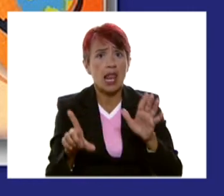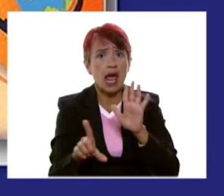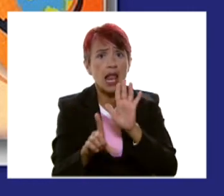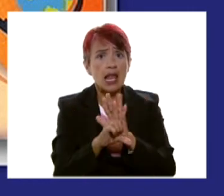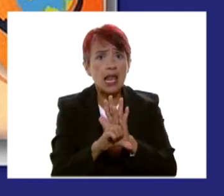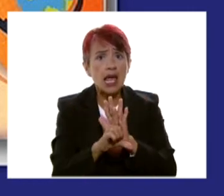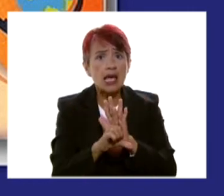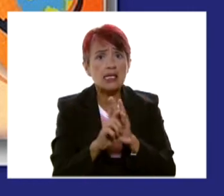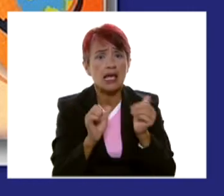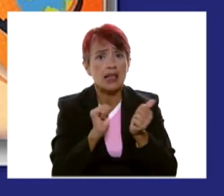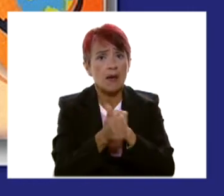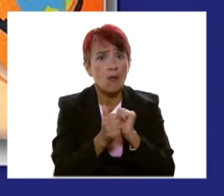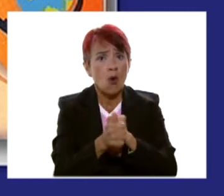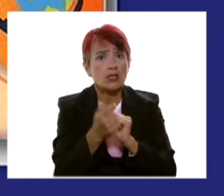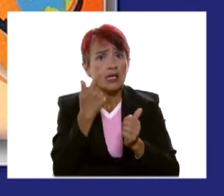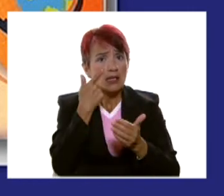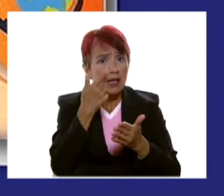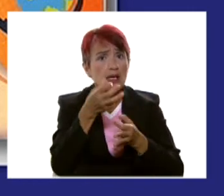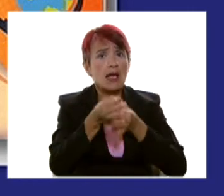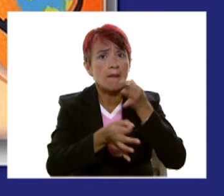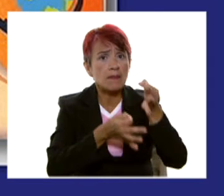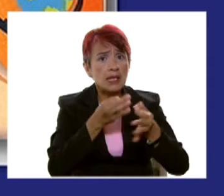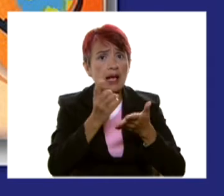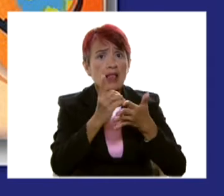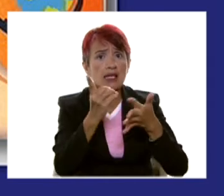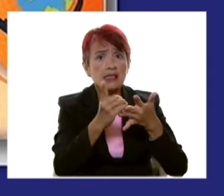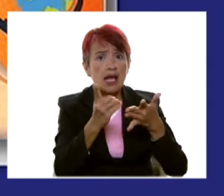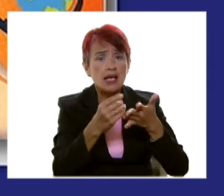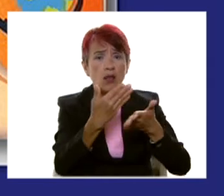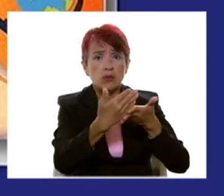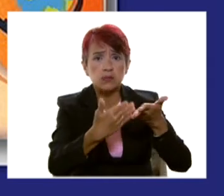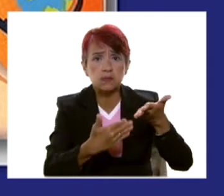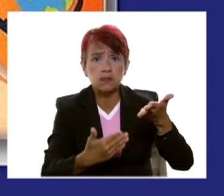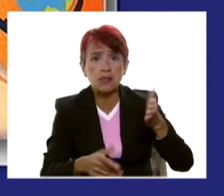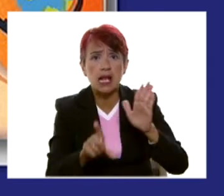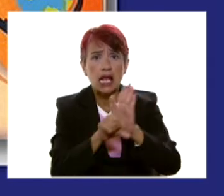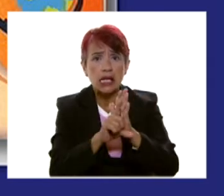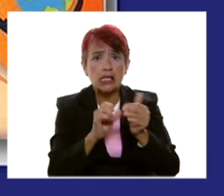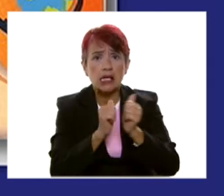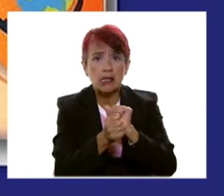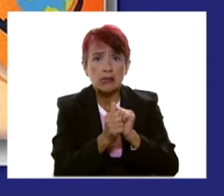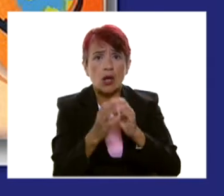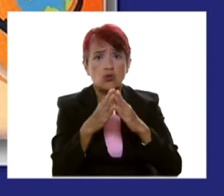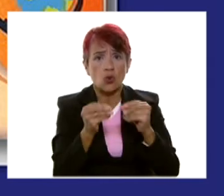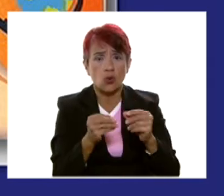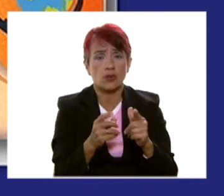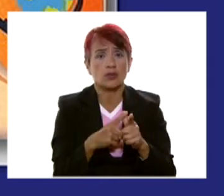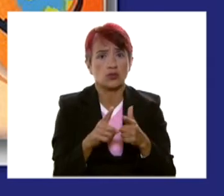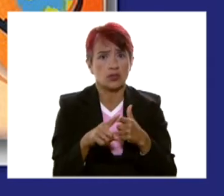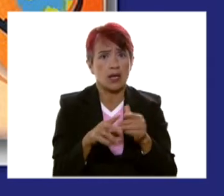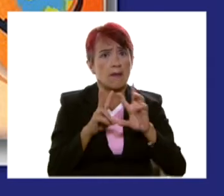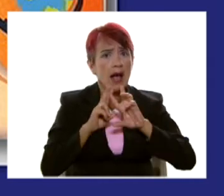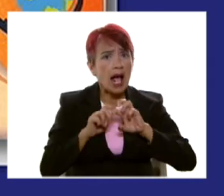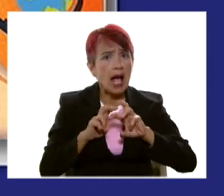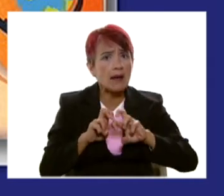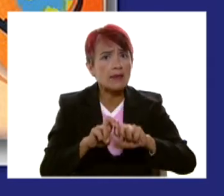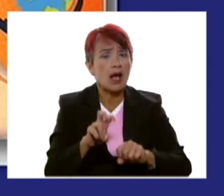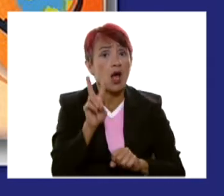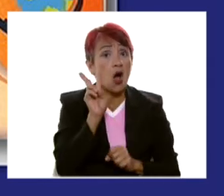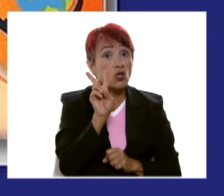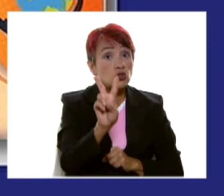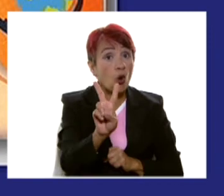del Deporte y ahí les aparece detalladamente qué es el subsistema deportivo indígena. Y van a investigar